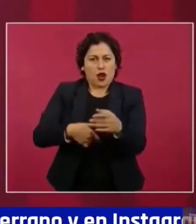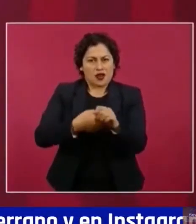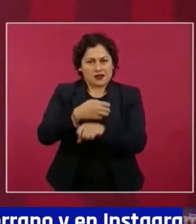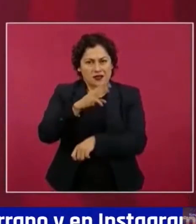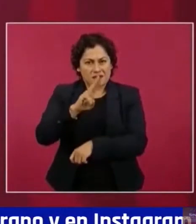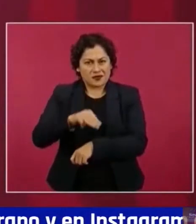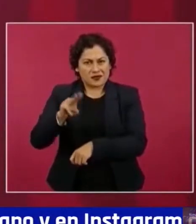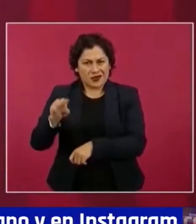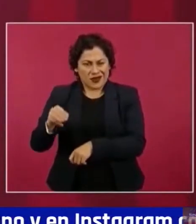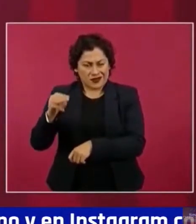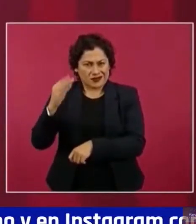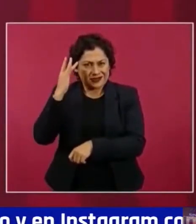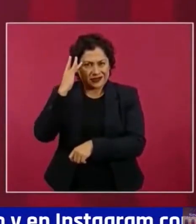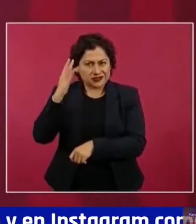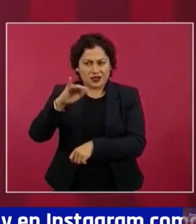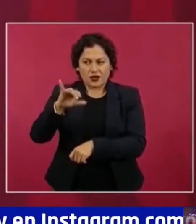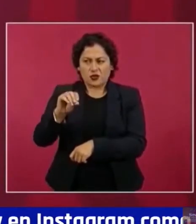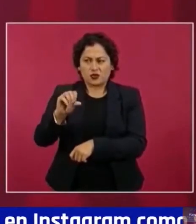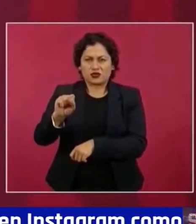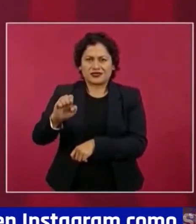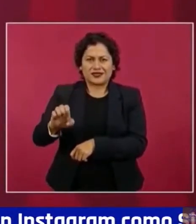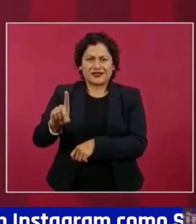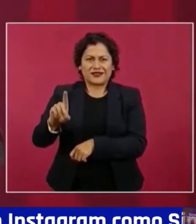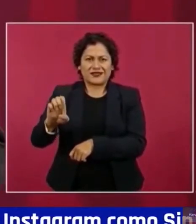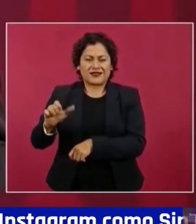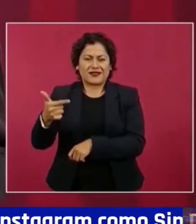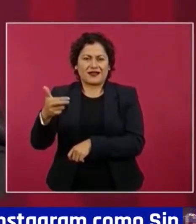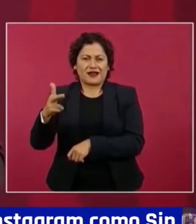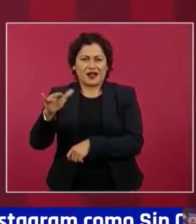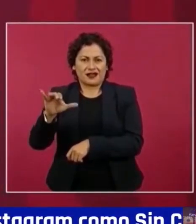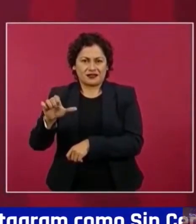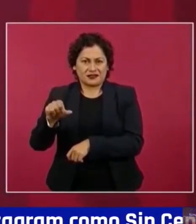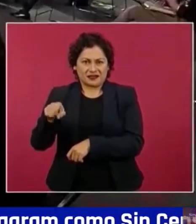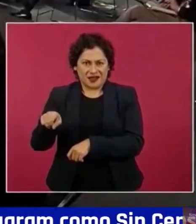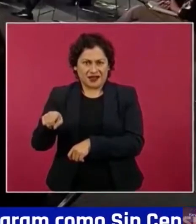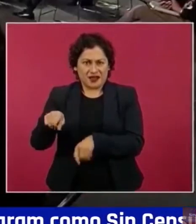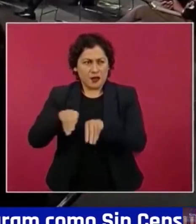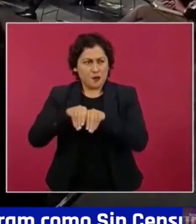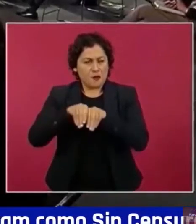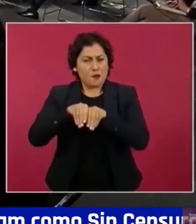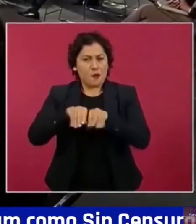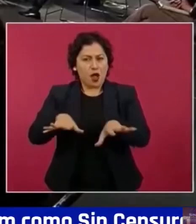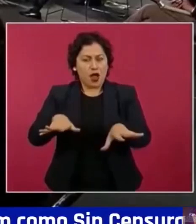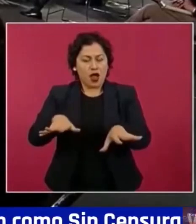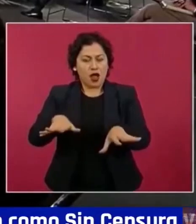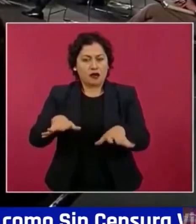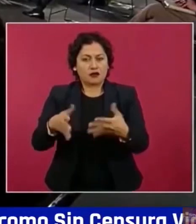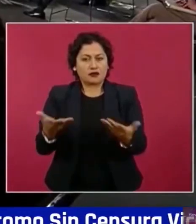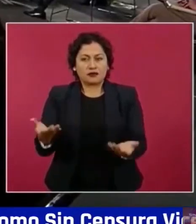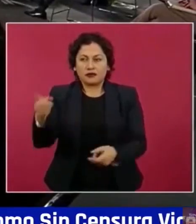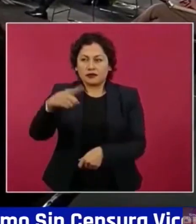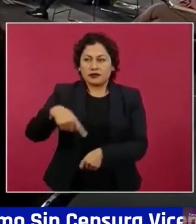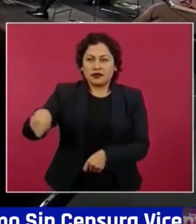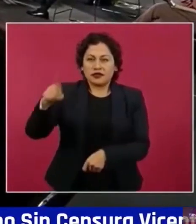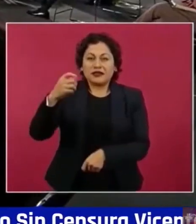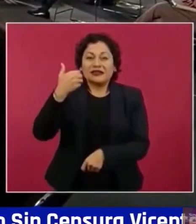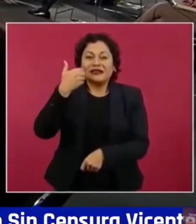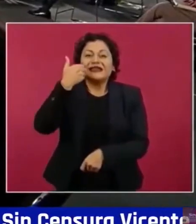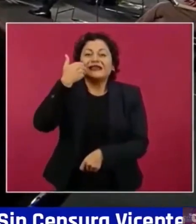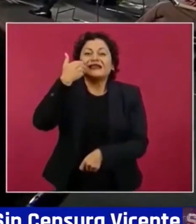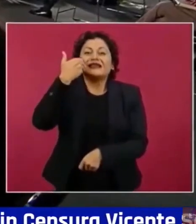de inmediato, ¿no? O sea, quisieran que fuese cierto